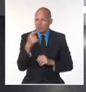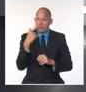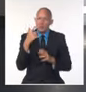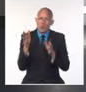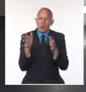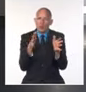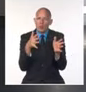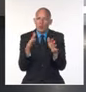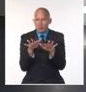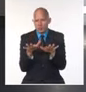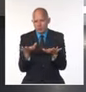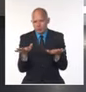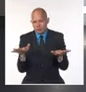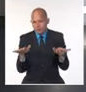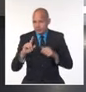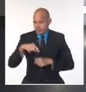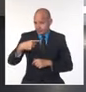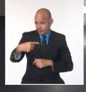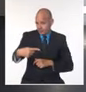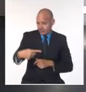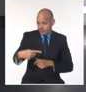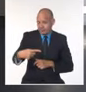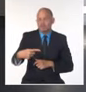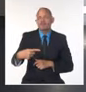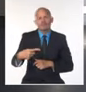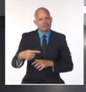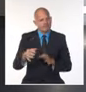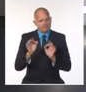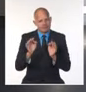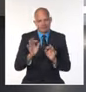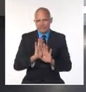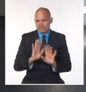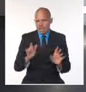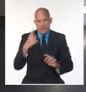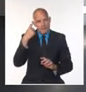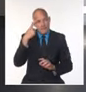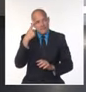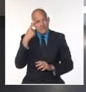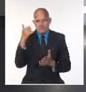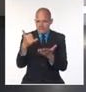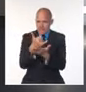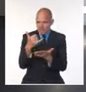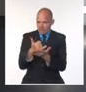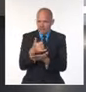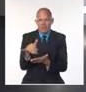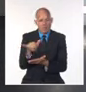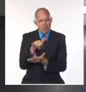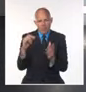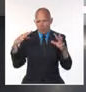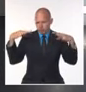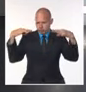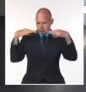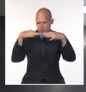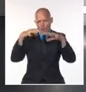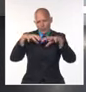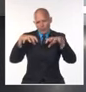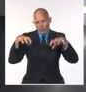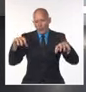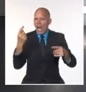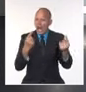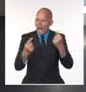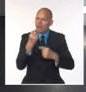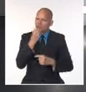tarde para los próximos tres días se pronostica que todavía el miércoles se mantiene algunos nublados con chubascos y lluvias influyendo